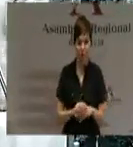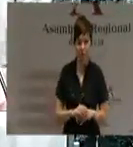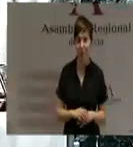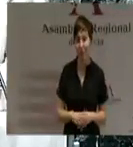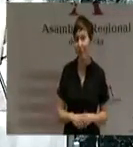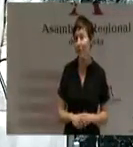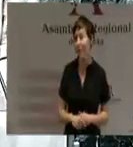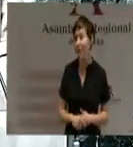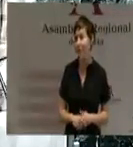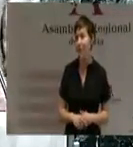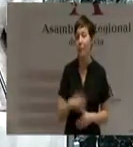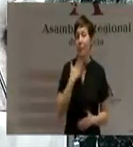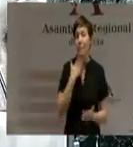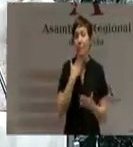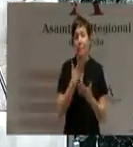Señoría, guarde en silencio.